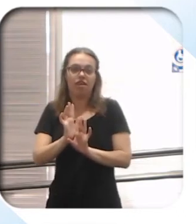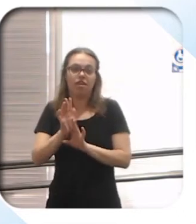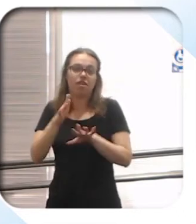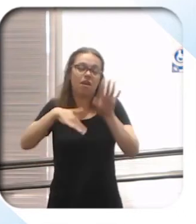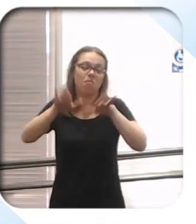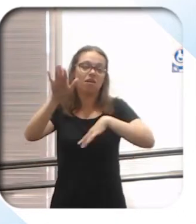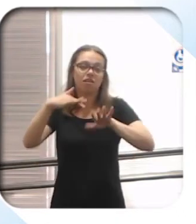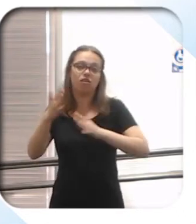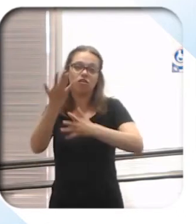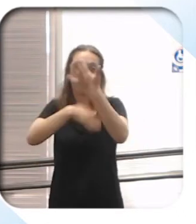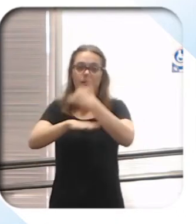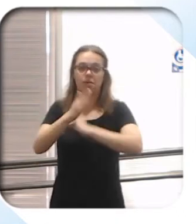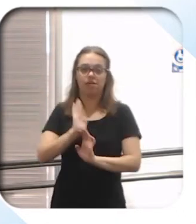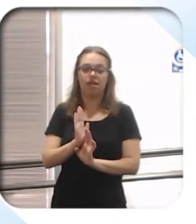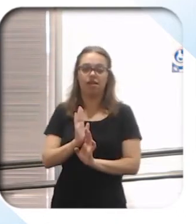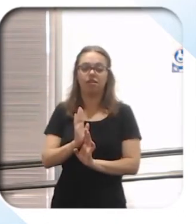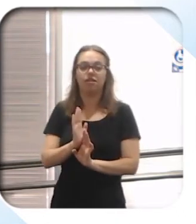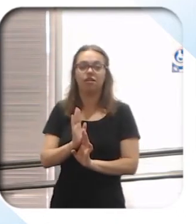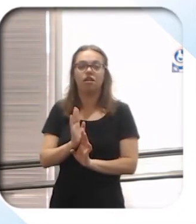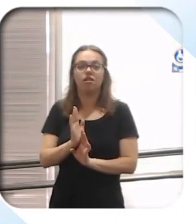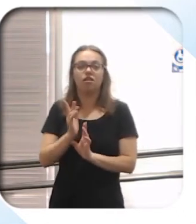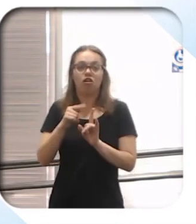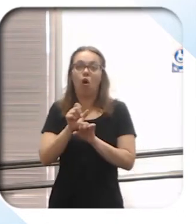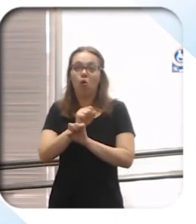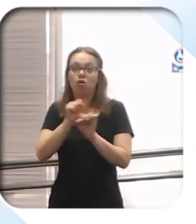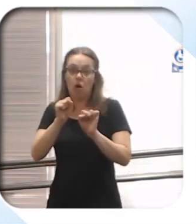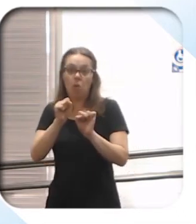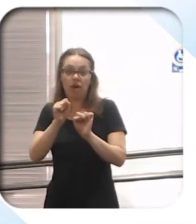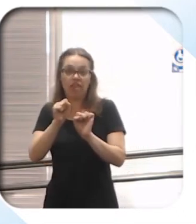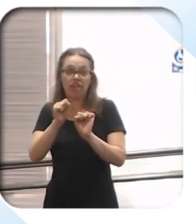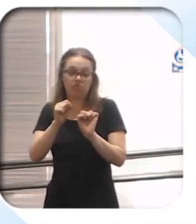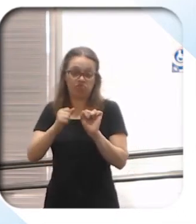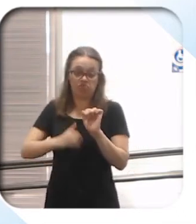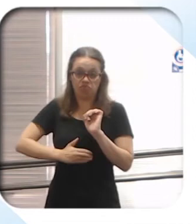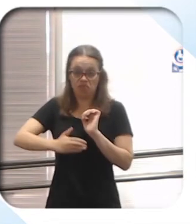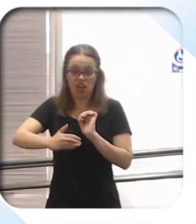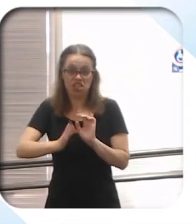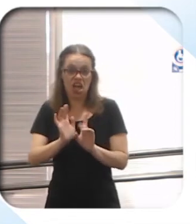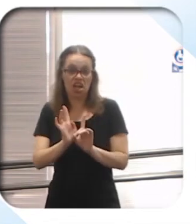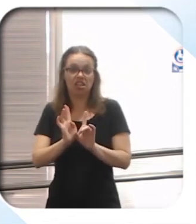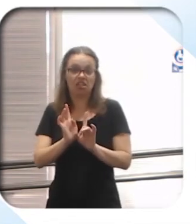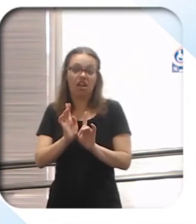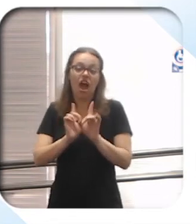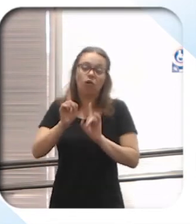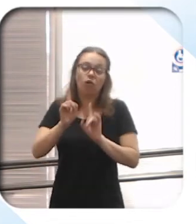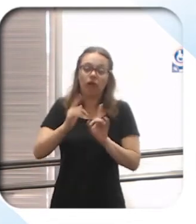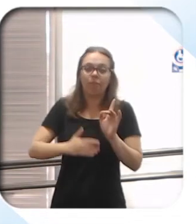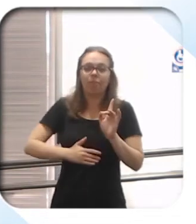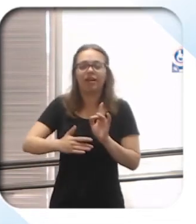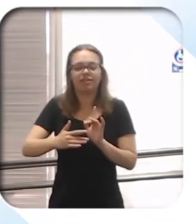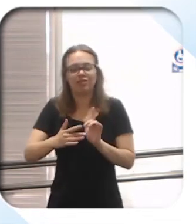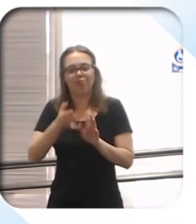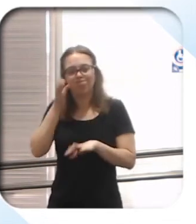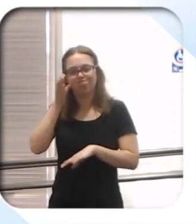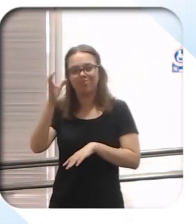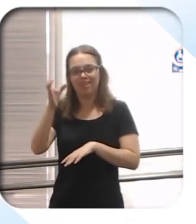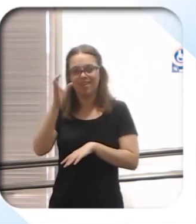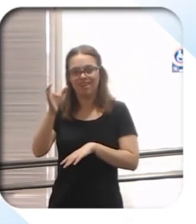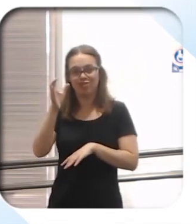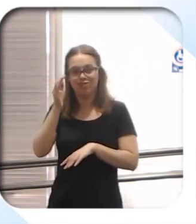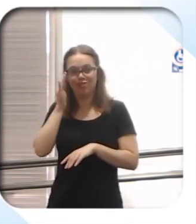la patología. La mayoría son fértiles y pueden tener hijos. El embarazo en general es de riesgo, está hablando de Mielo